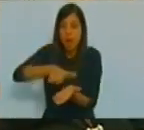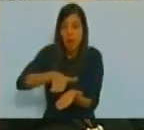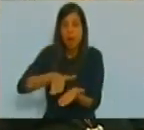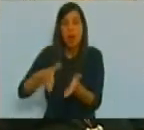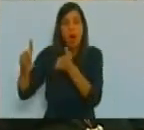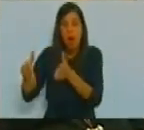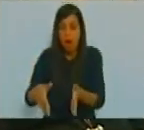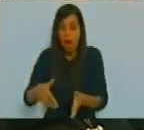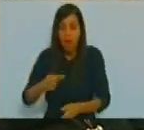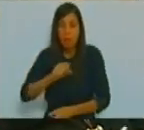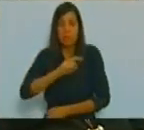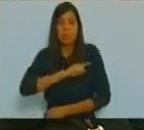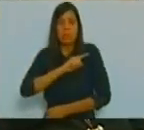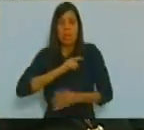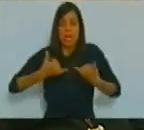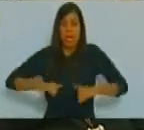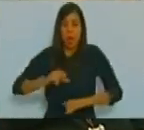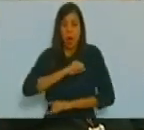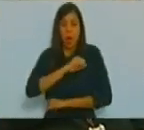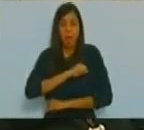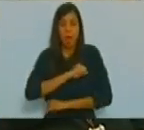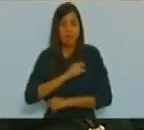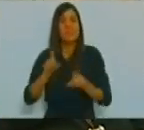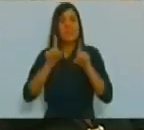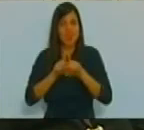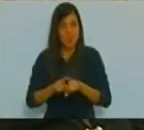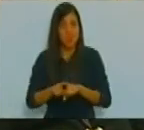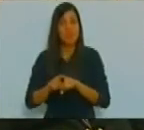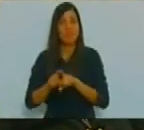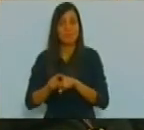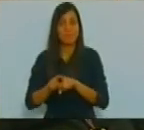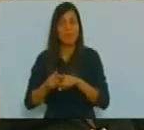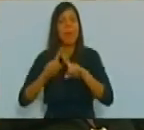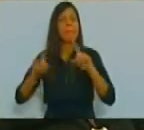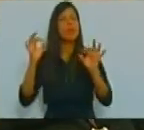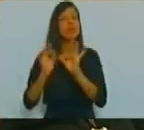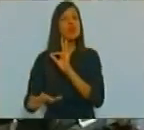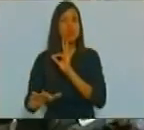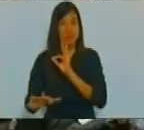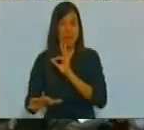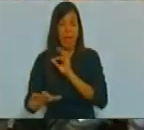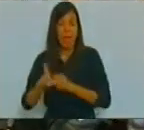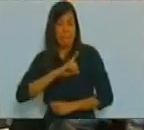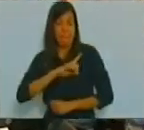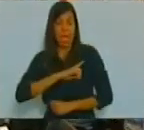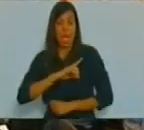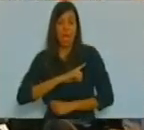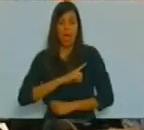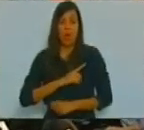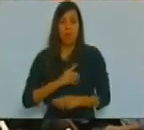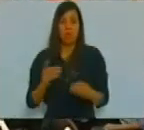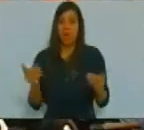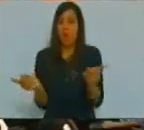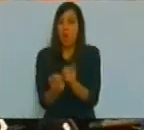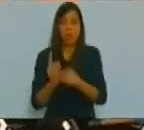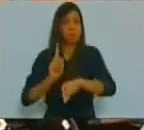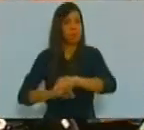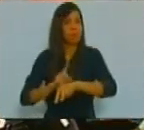pero afortunadamente este miedo duran muy poco